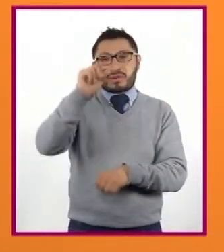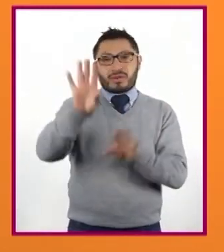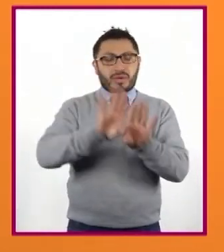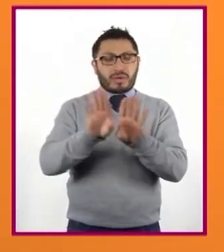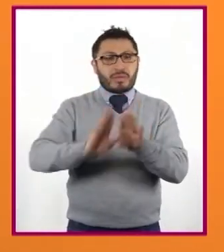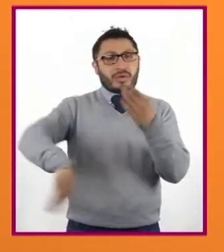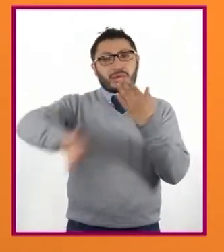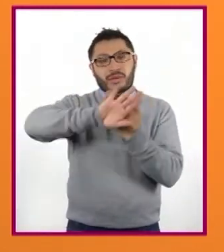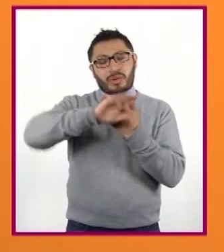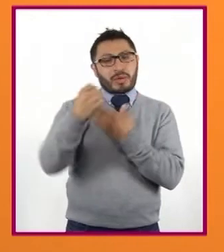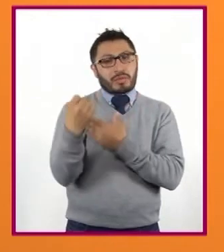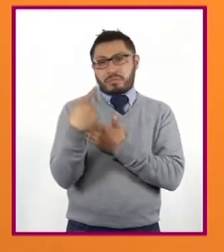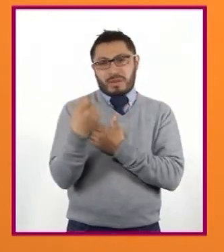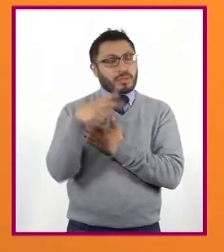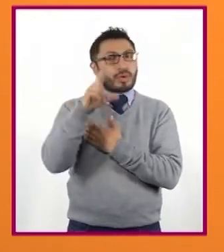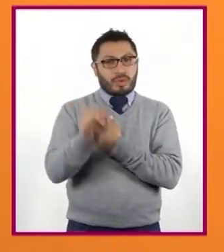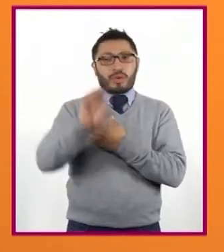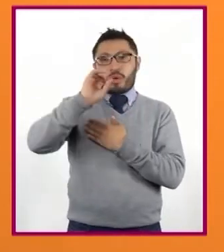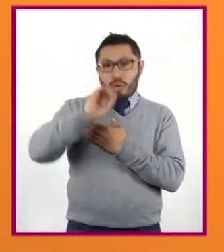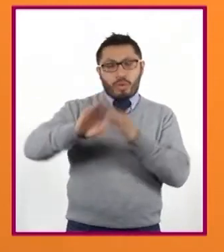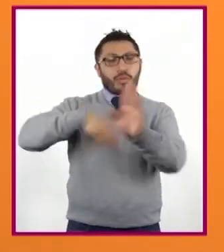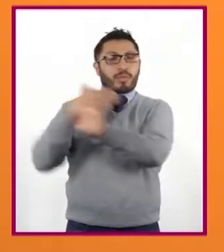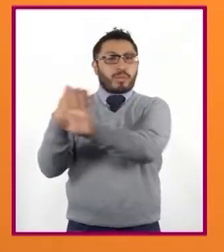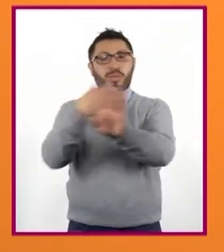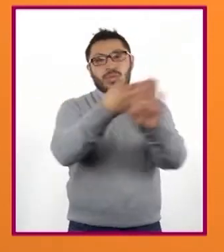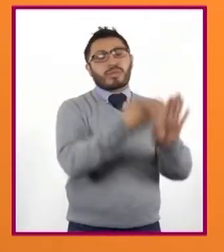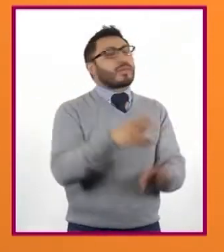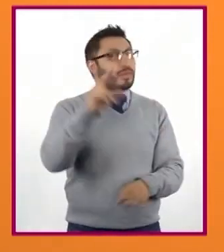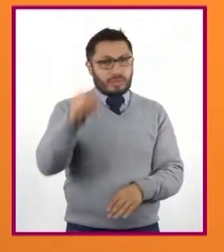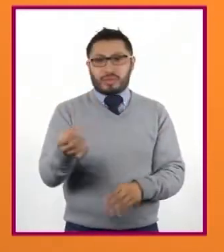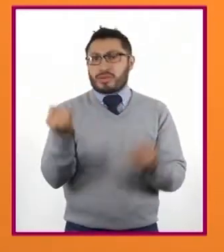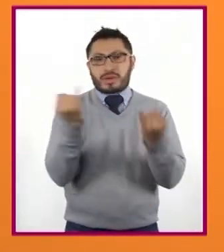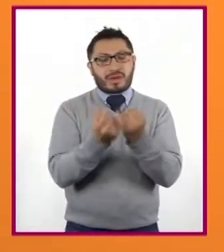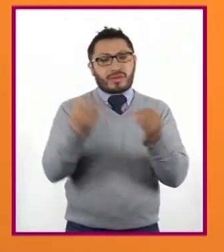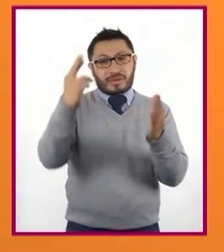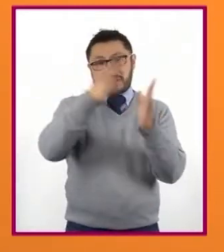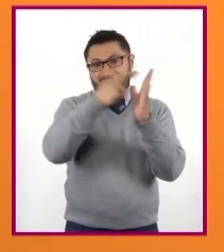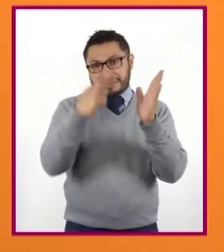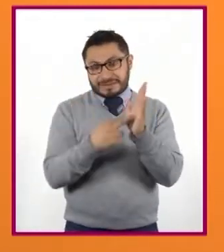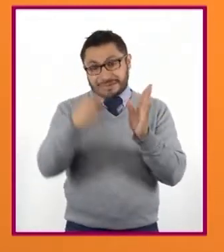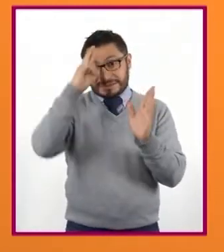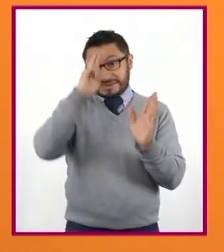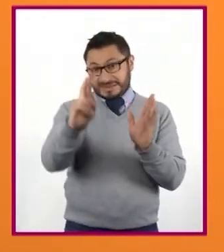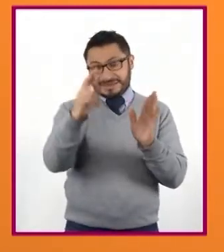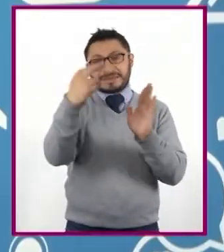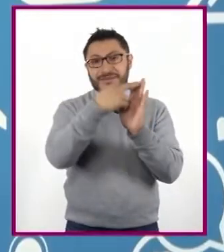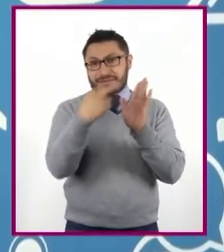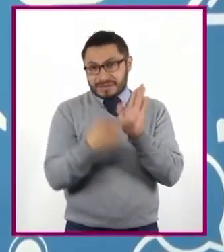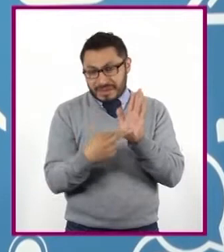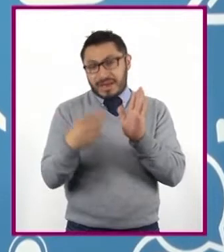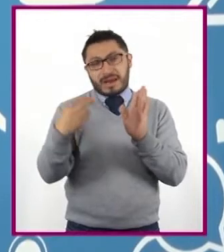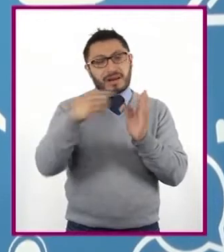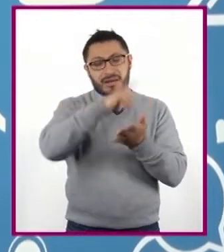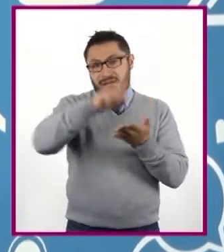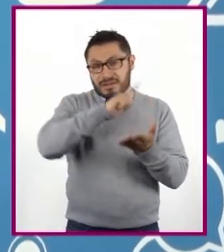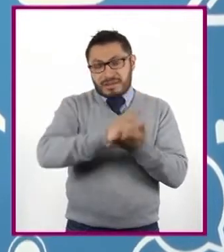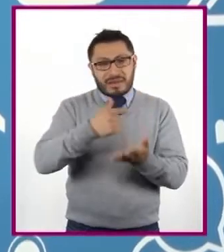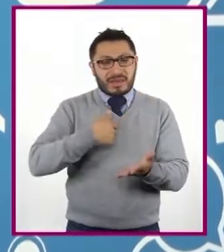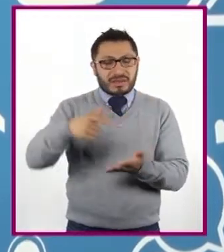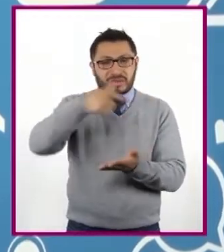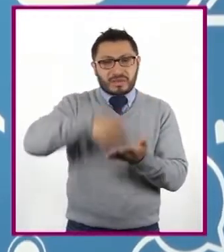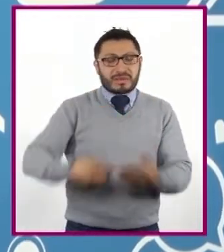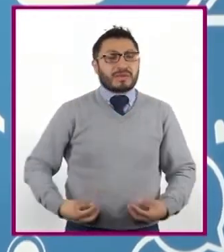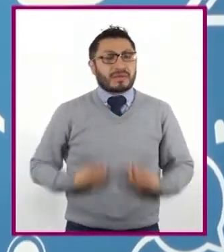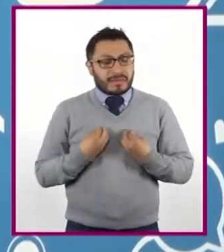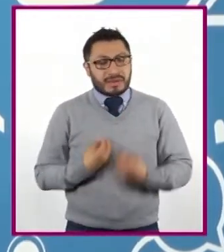ni lastime a las y los demás, así como actuar bajo las reglas o leyes del lugar en donde vivo. Muy bien,